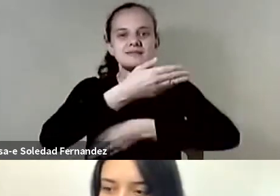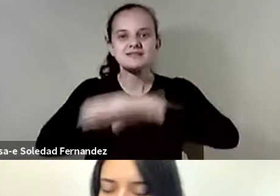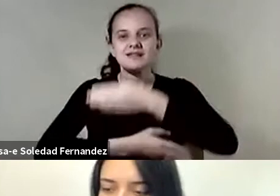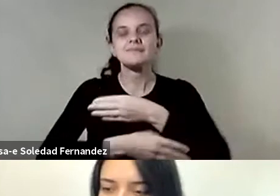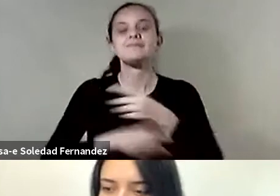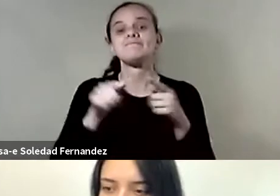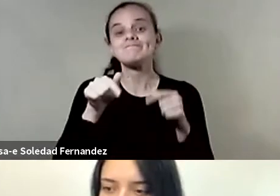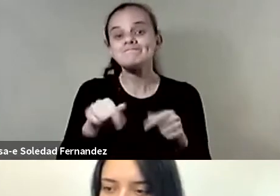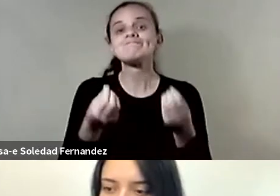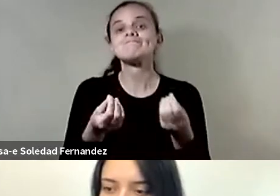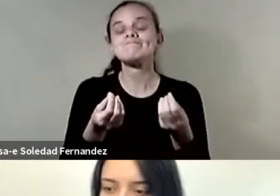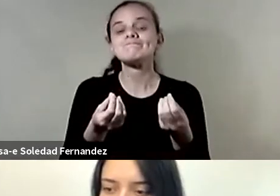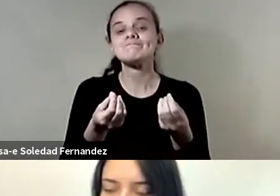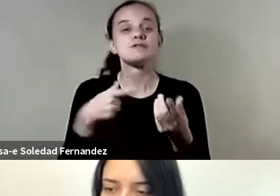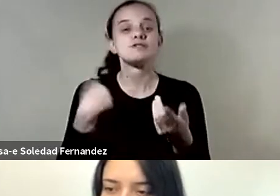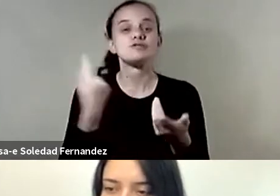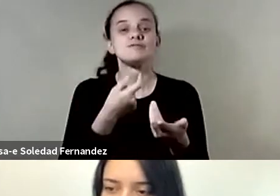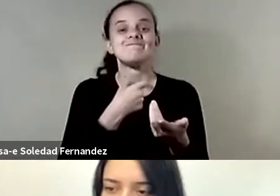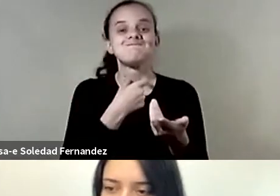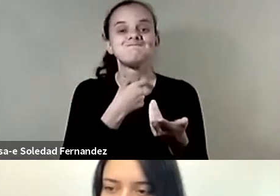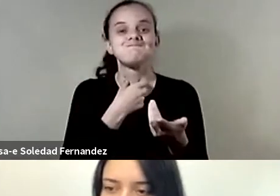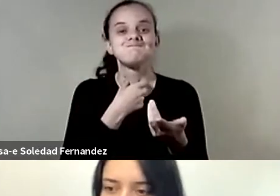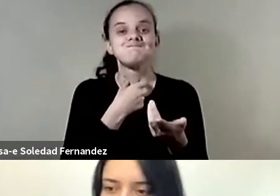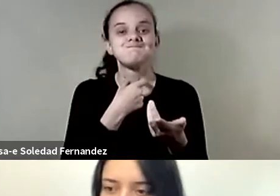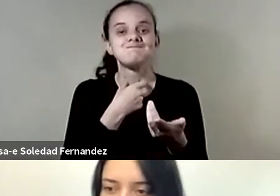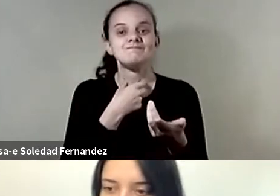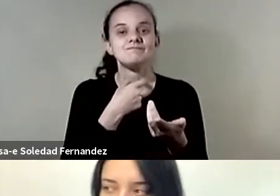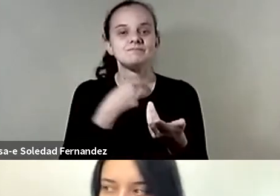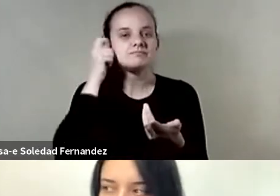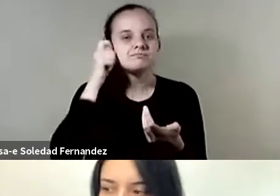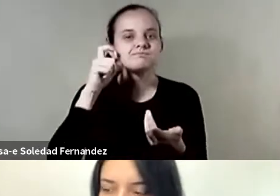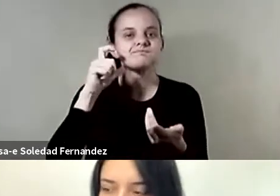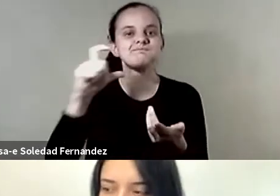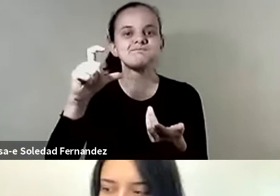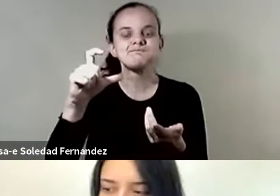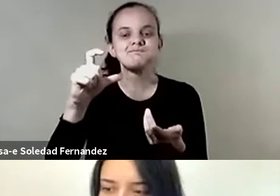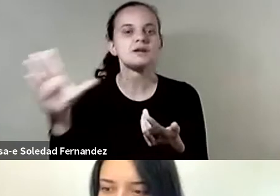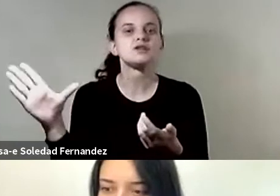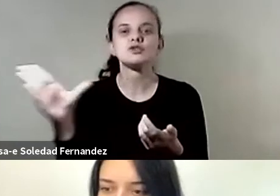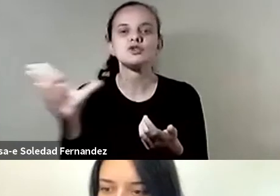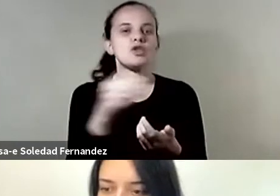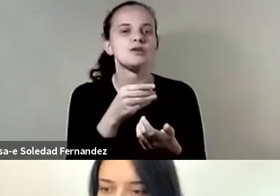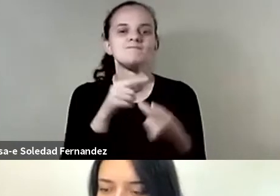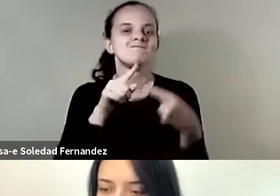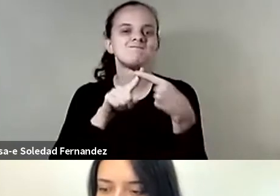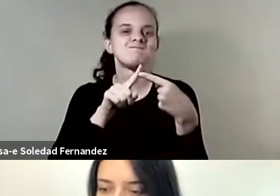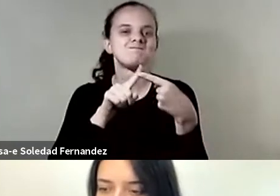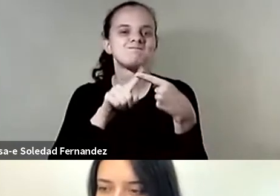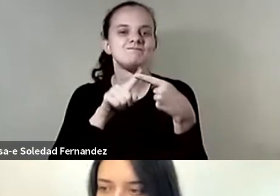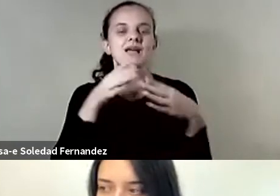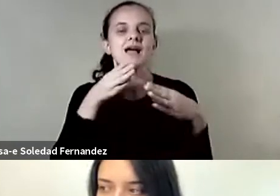que queremos que nos capacitamos en todo lo que tiene que ver con